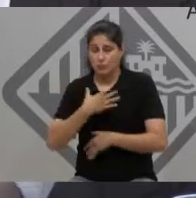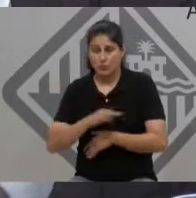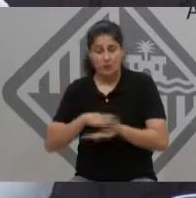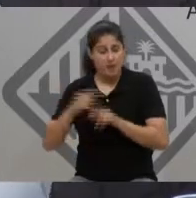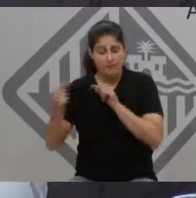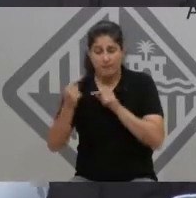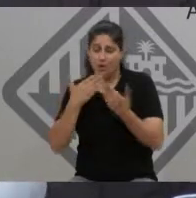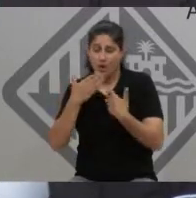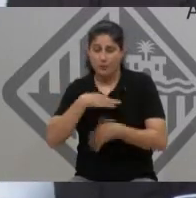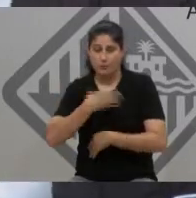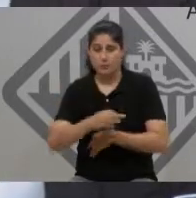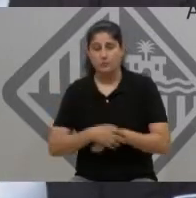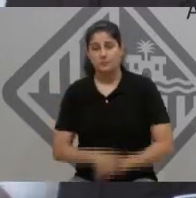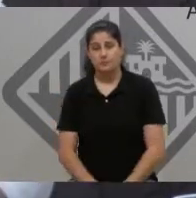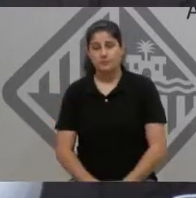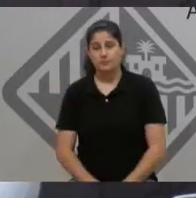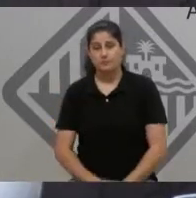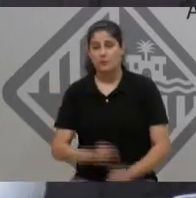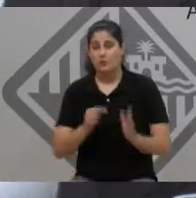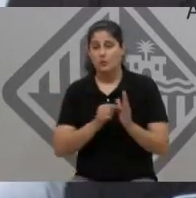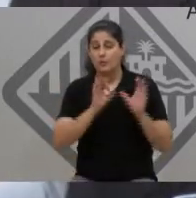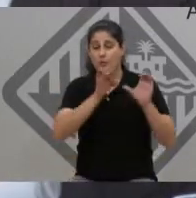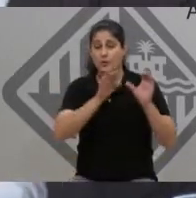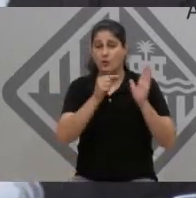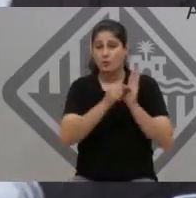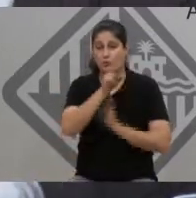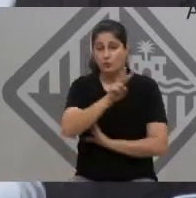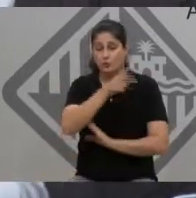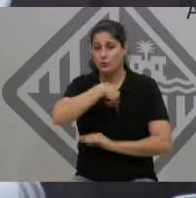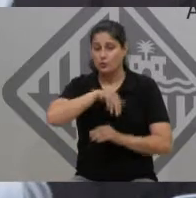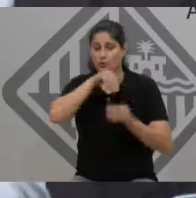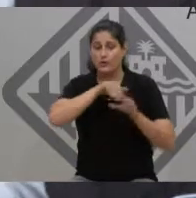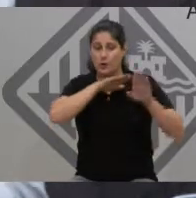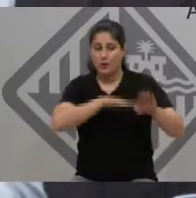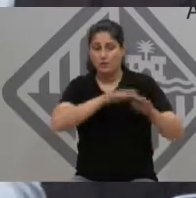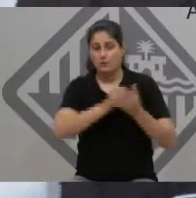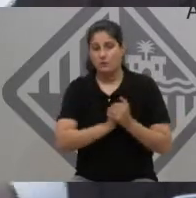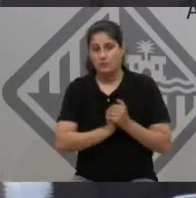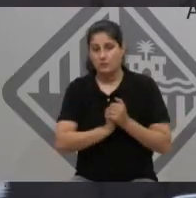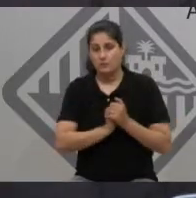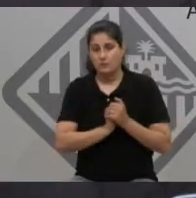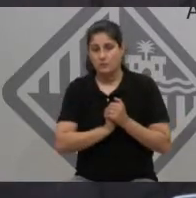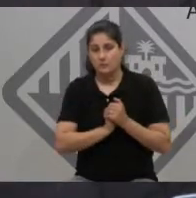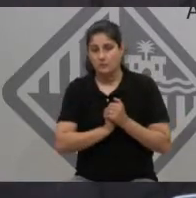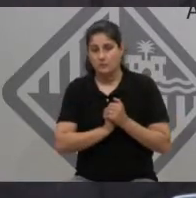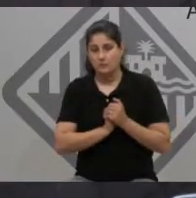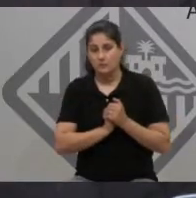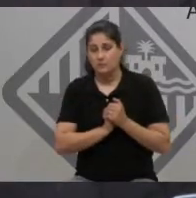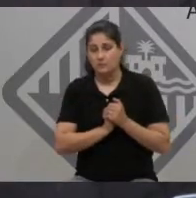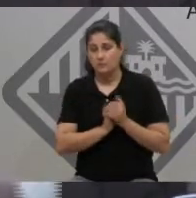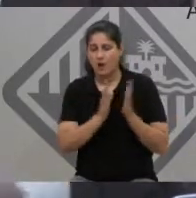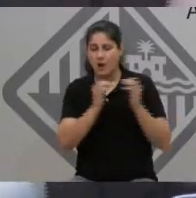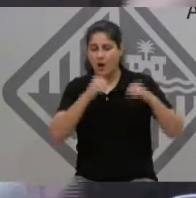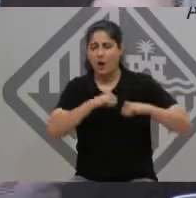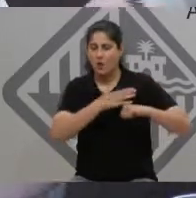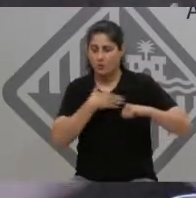las proposiciones. El punto 2 de Ciudadano, votaremos a favor, nuestra intención siempre cumplir los acuerdos de capitalidad